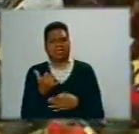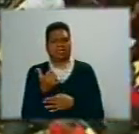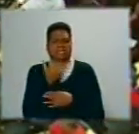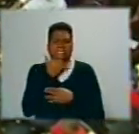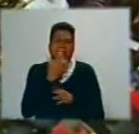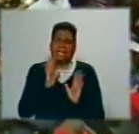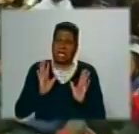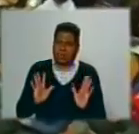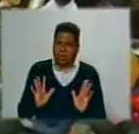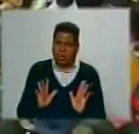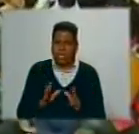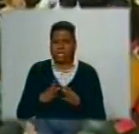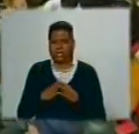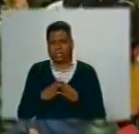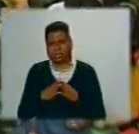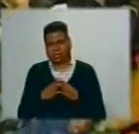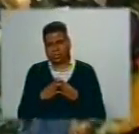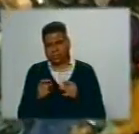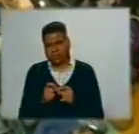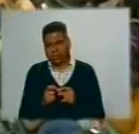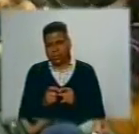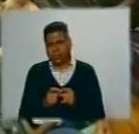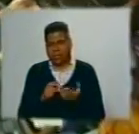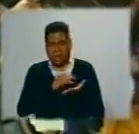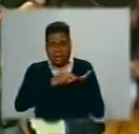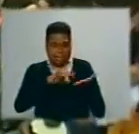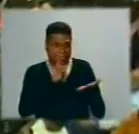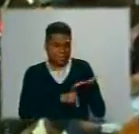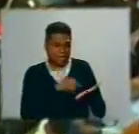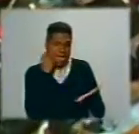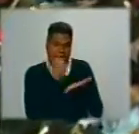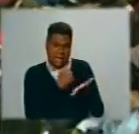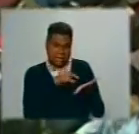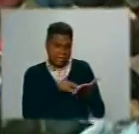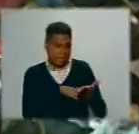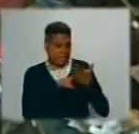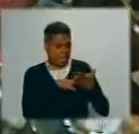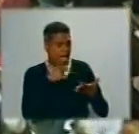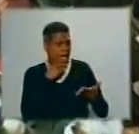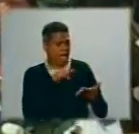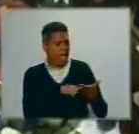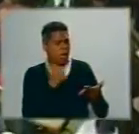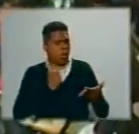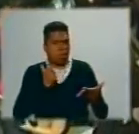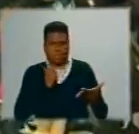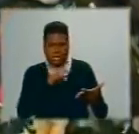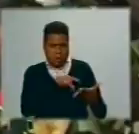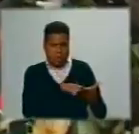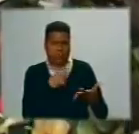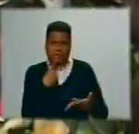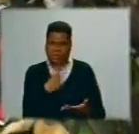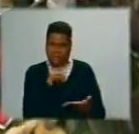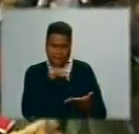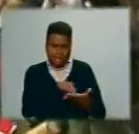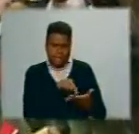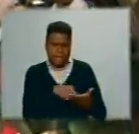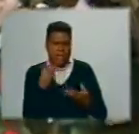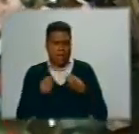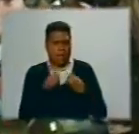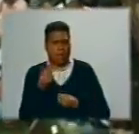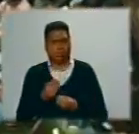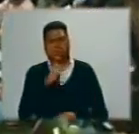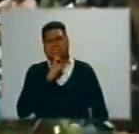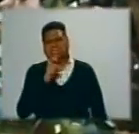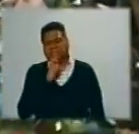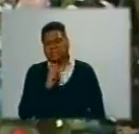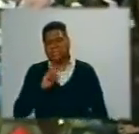fabricación y de funcionamiento. Las leyendas garantizado, garantía o cualquier otro equivalente solo podrán emplearse cuando indiquen